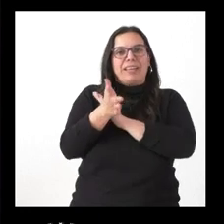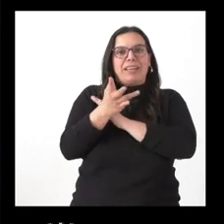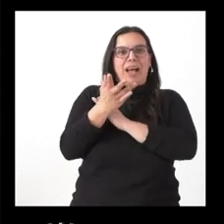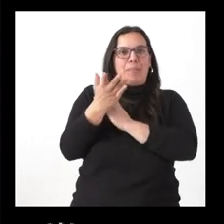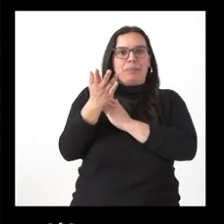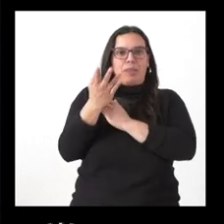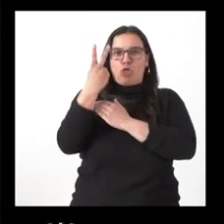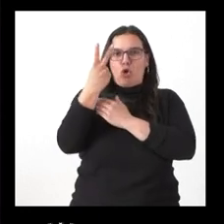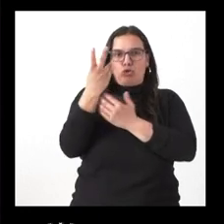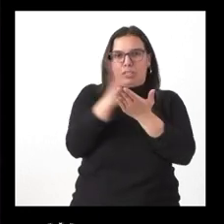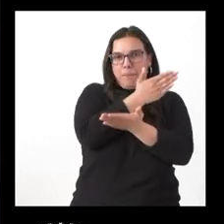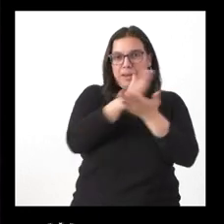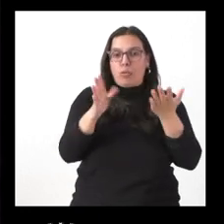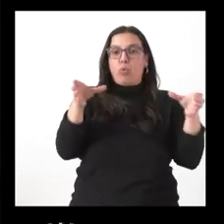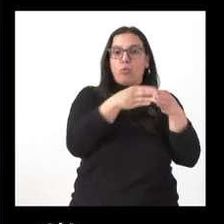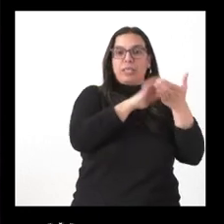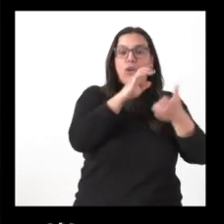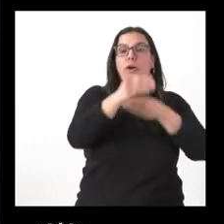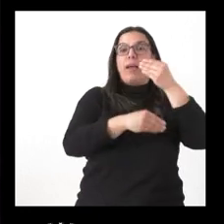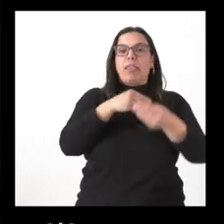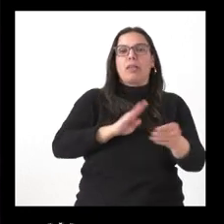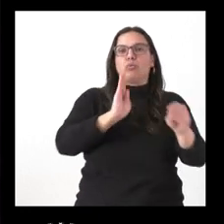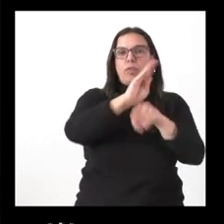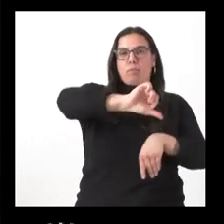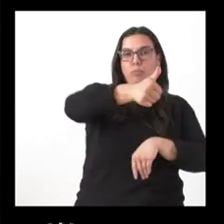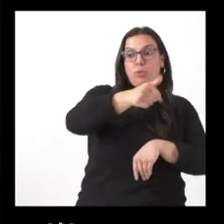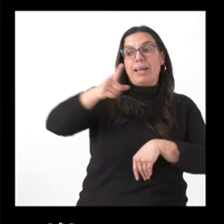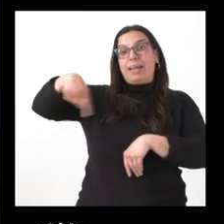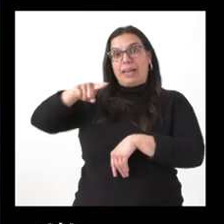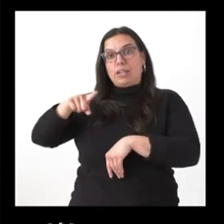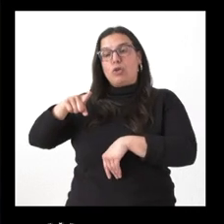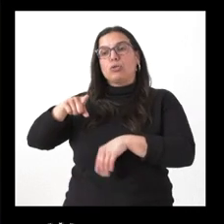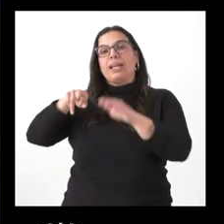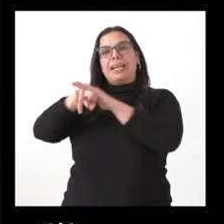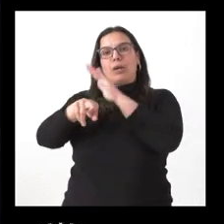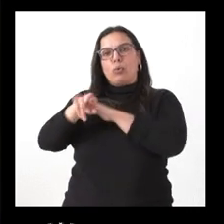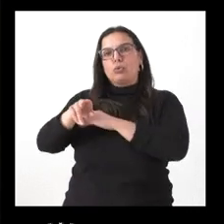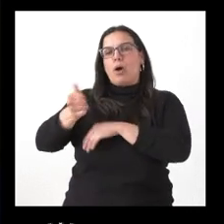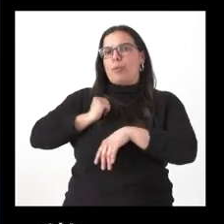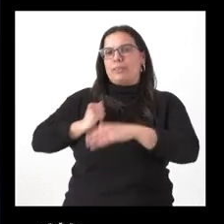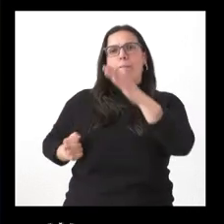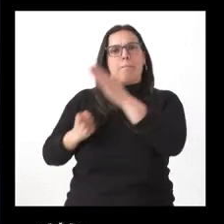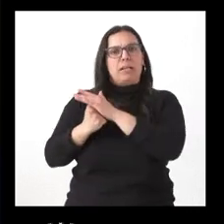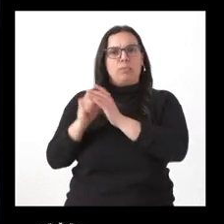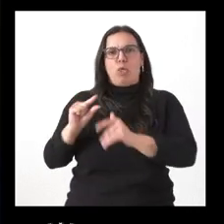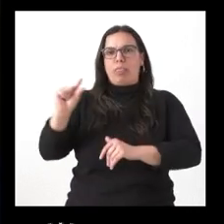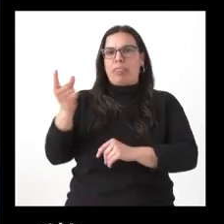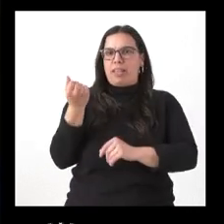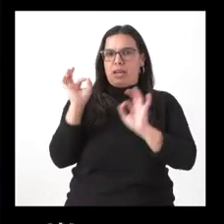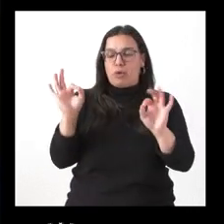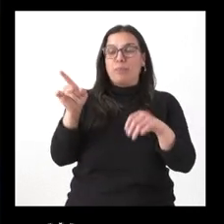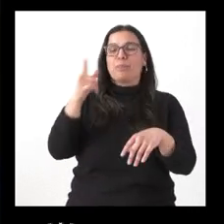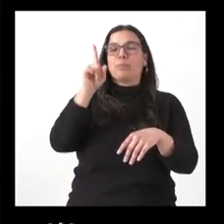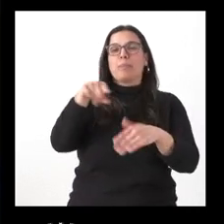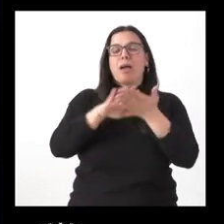independientes la junta lo que hace es conceder una subvención la fundación se re lo que hará es destinar los recursos con el mayor nivel de eficiencia posible me habla usted de